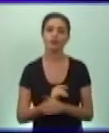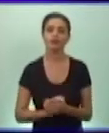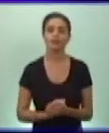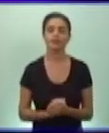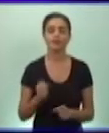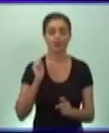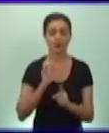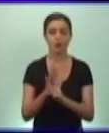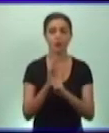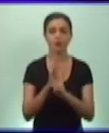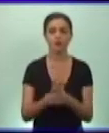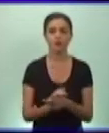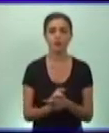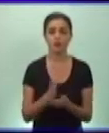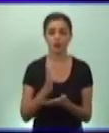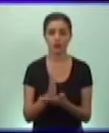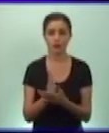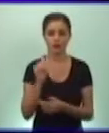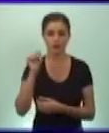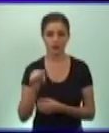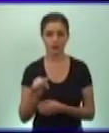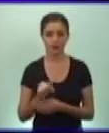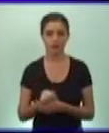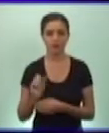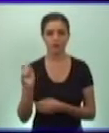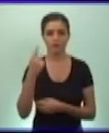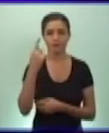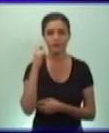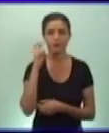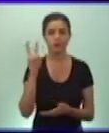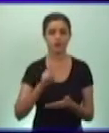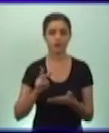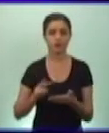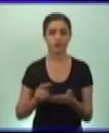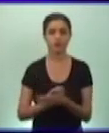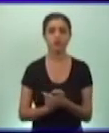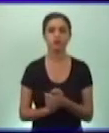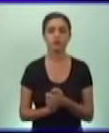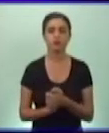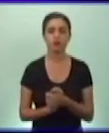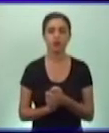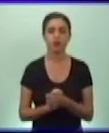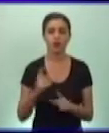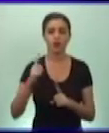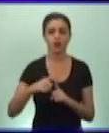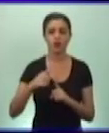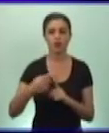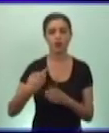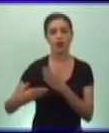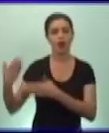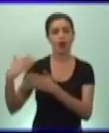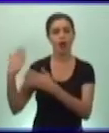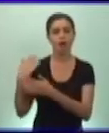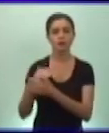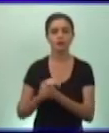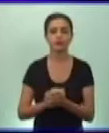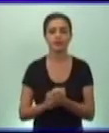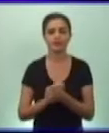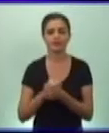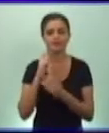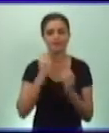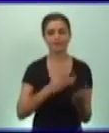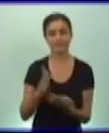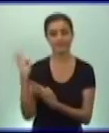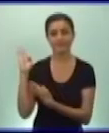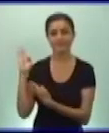a comenzar entonces la clase de hoy, primero revisando el estudio independiente orientado en la clase anterior. Vayamos entonces a la